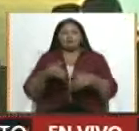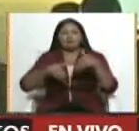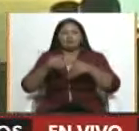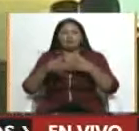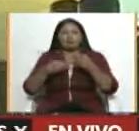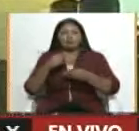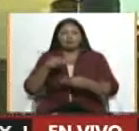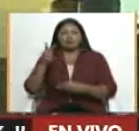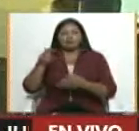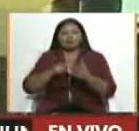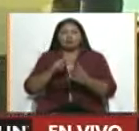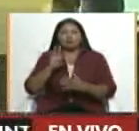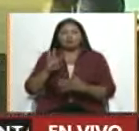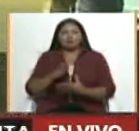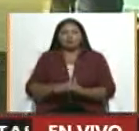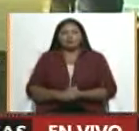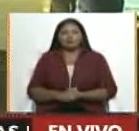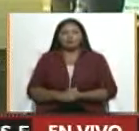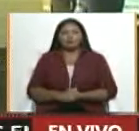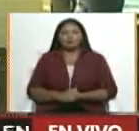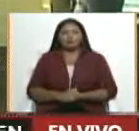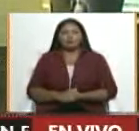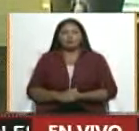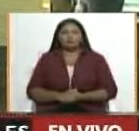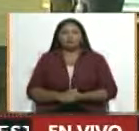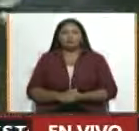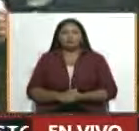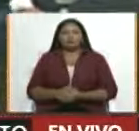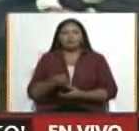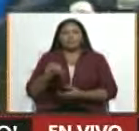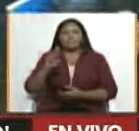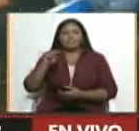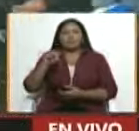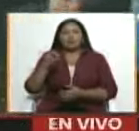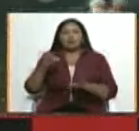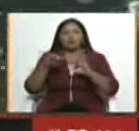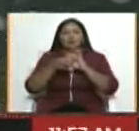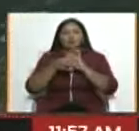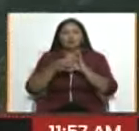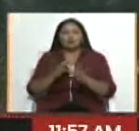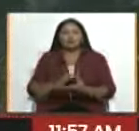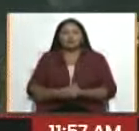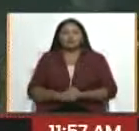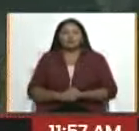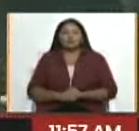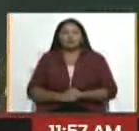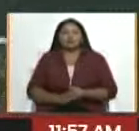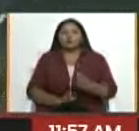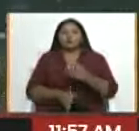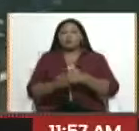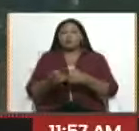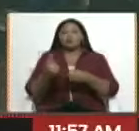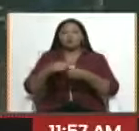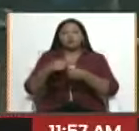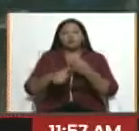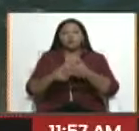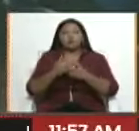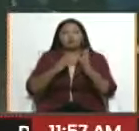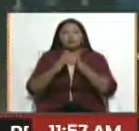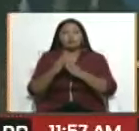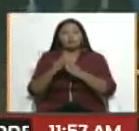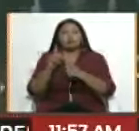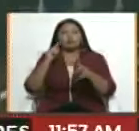2024. Movimiento de Integridad Nacional, MIN Unidad. Continúan sumándose organizaciones con